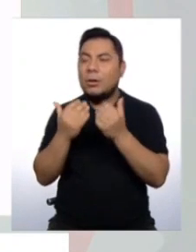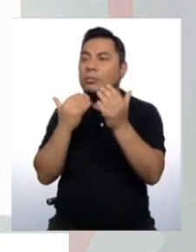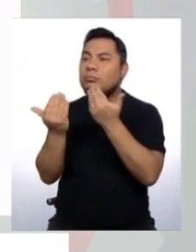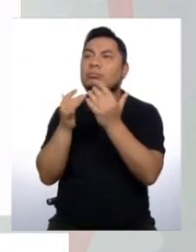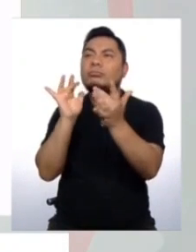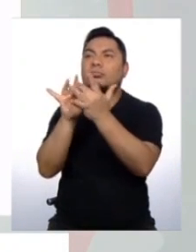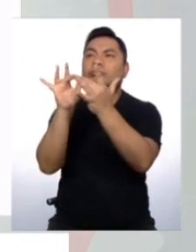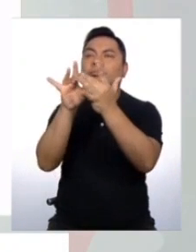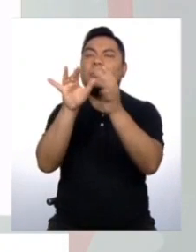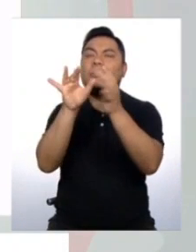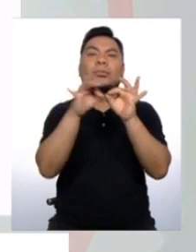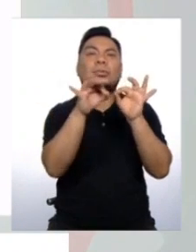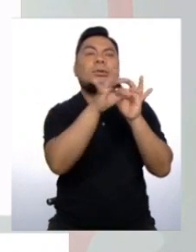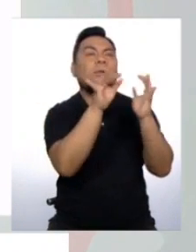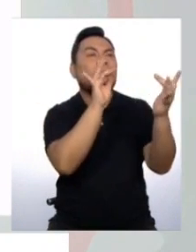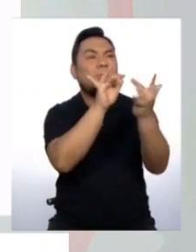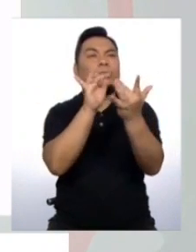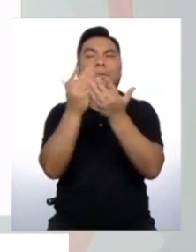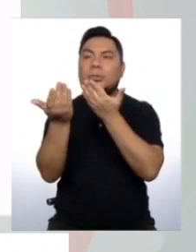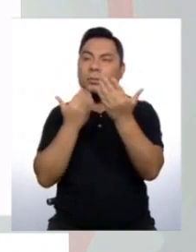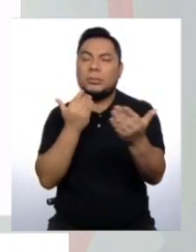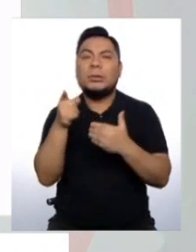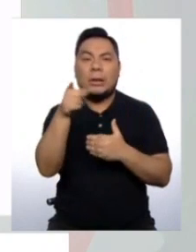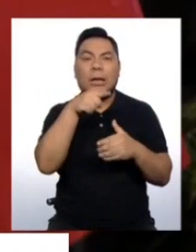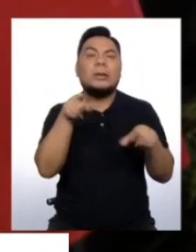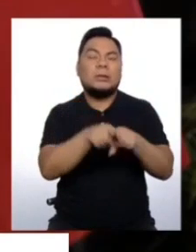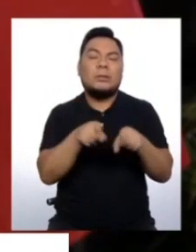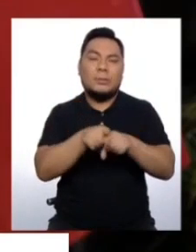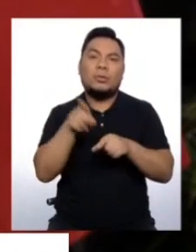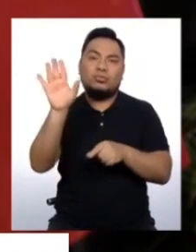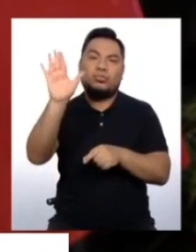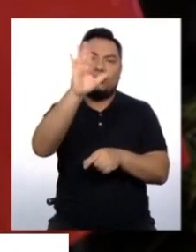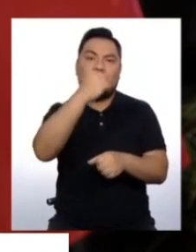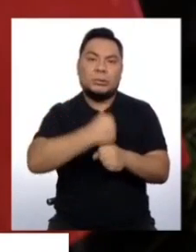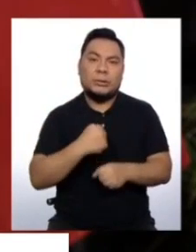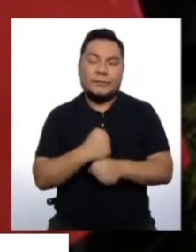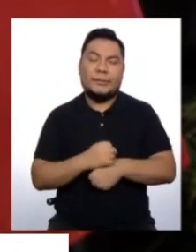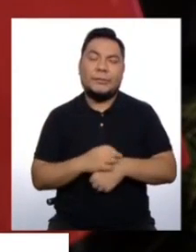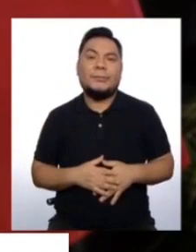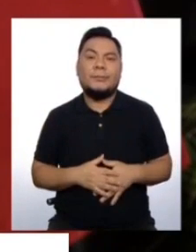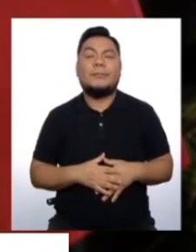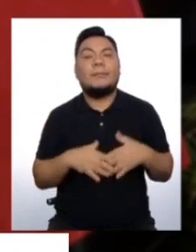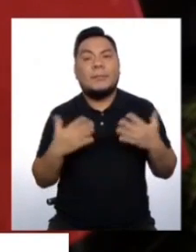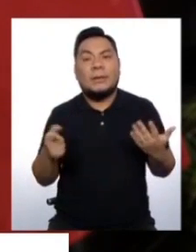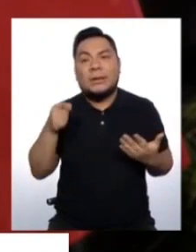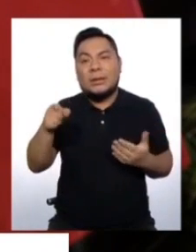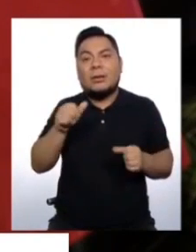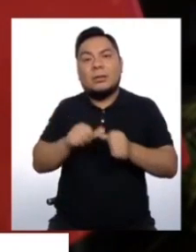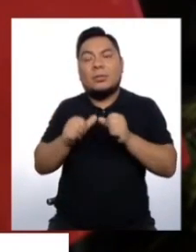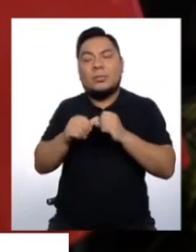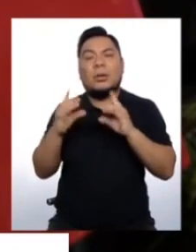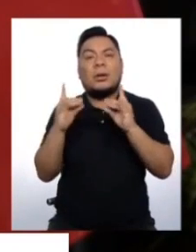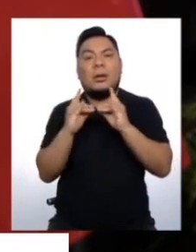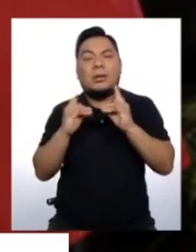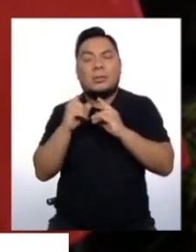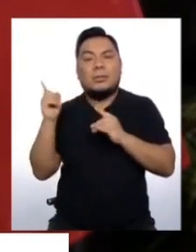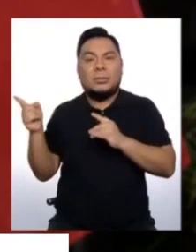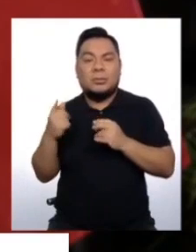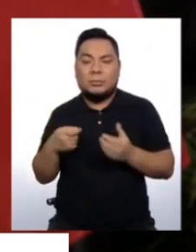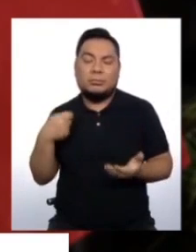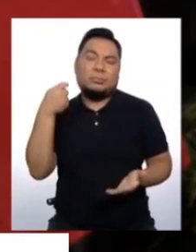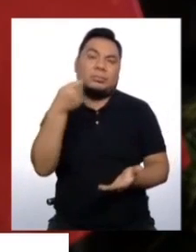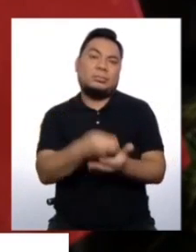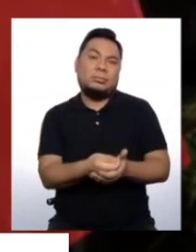gobiernos regionales, porque ellos también están haciendo su parte. Estos son el número de camas con